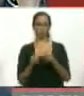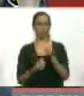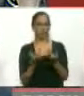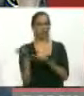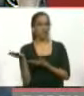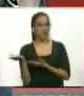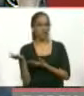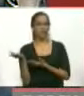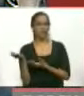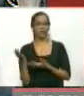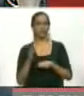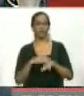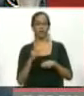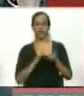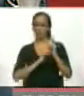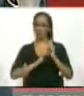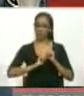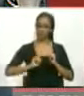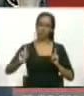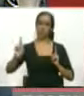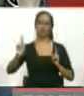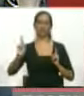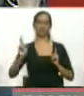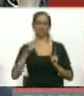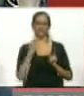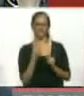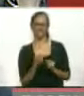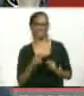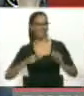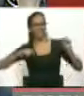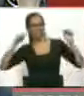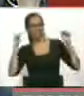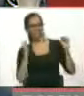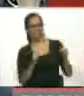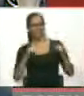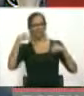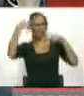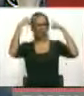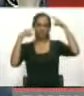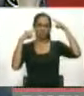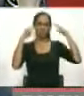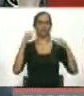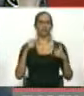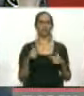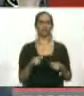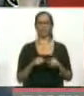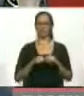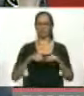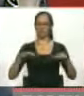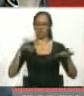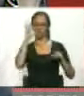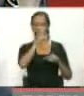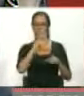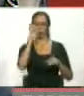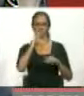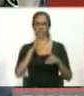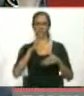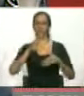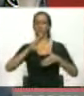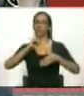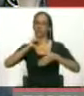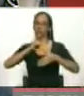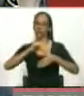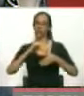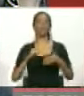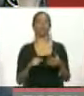porque cuando él salió hay que recordar lo que decía que allí están enviando chavistas que se está plantando la américa de comunista y tal